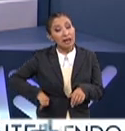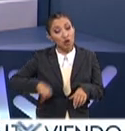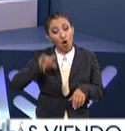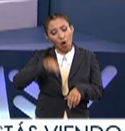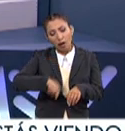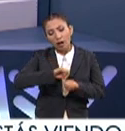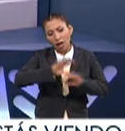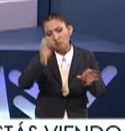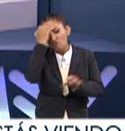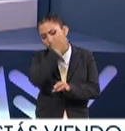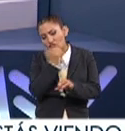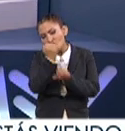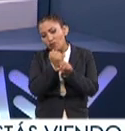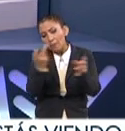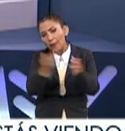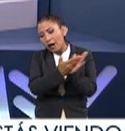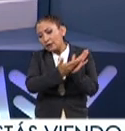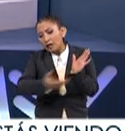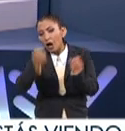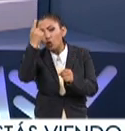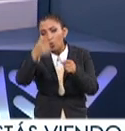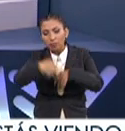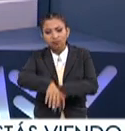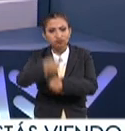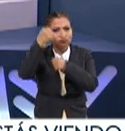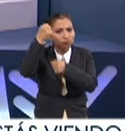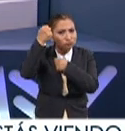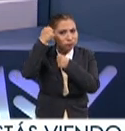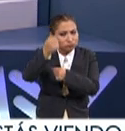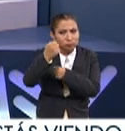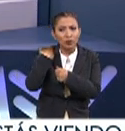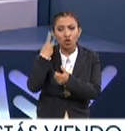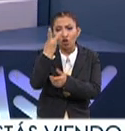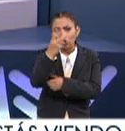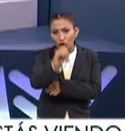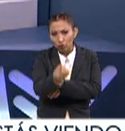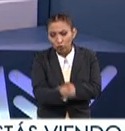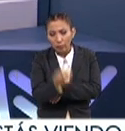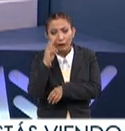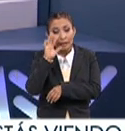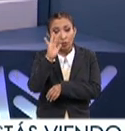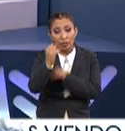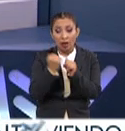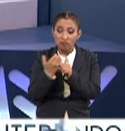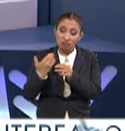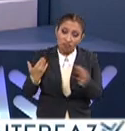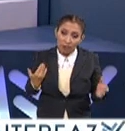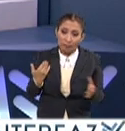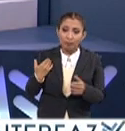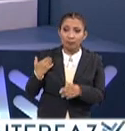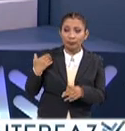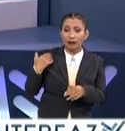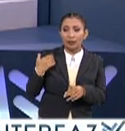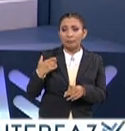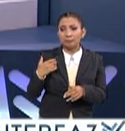a estar por supuesto revisando todo lo que pase, algunas marchas sobre el 2 de octubre, hace 50 años, en